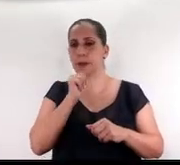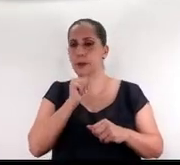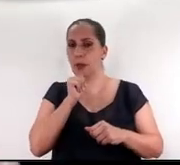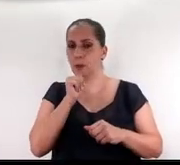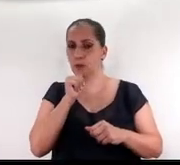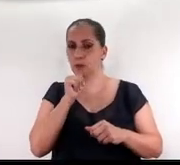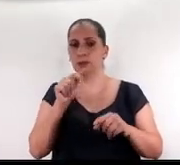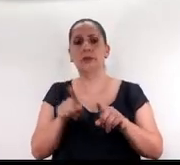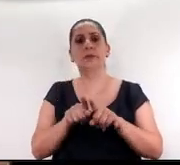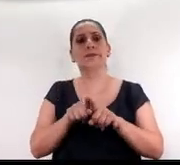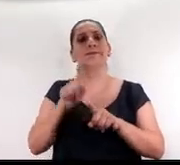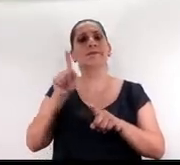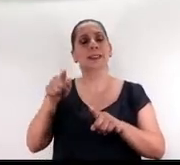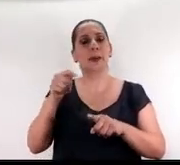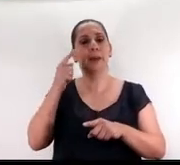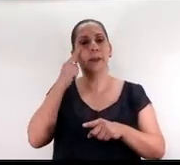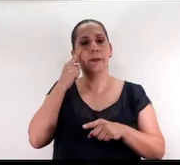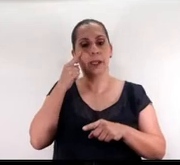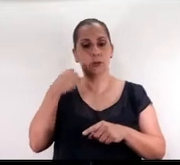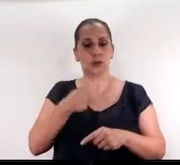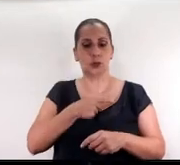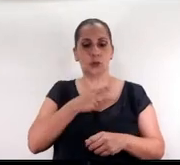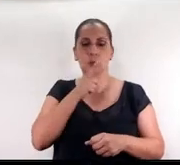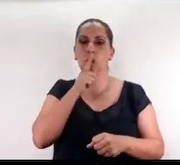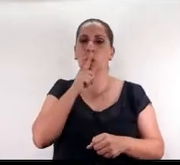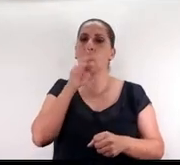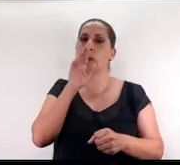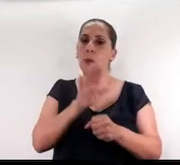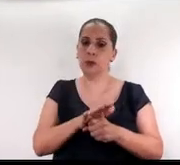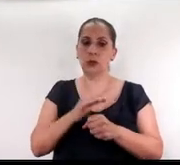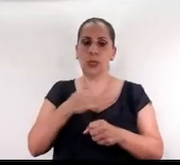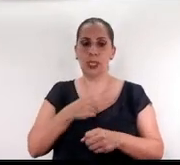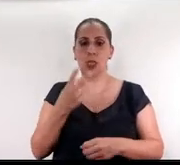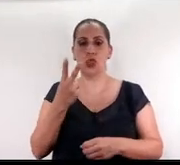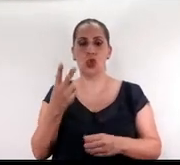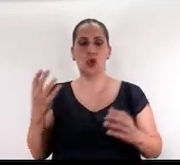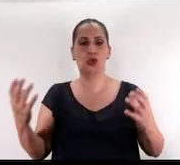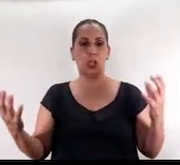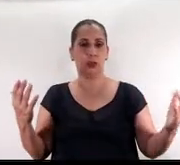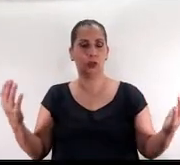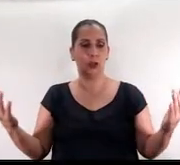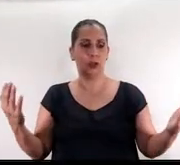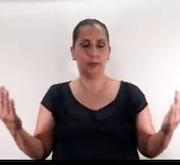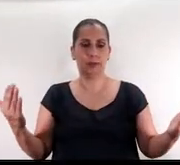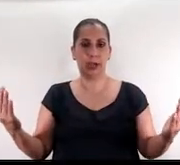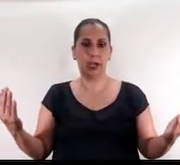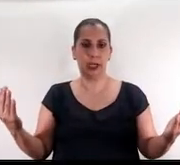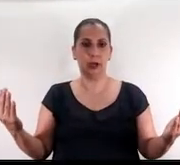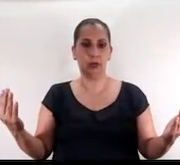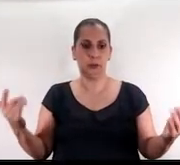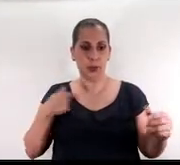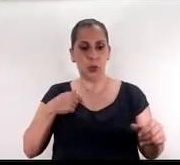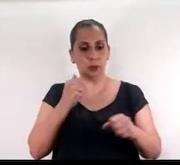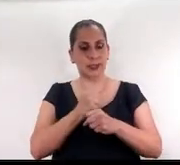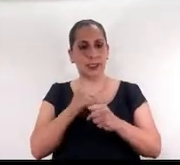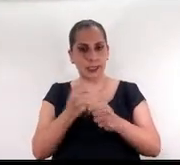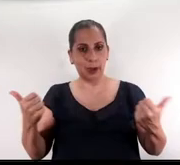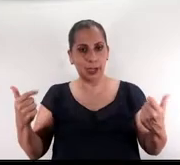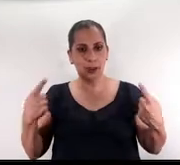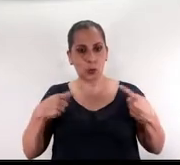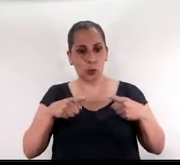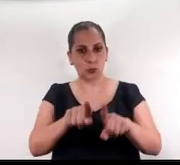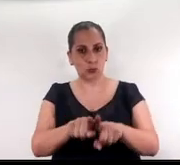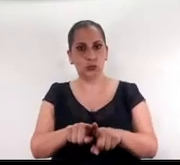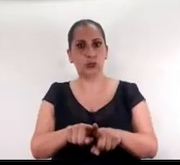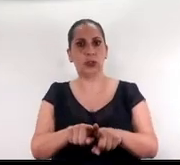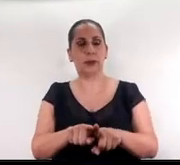enfatizando todavía nuestro compromiso, de manera que haya dos actores paralelos en nuestro compromiso, pero que trabajen conjunta